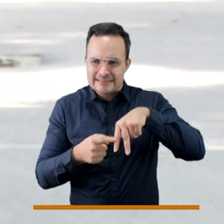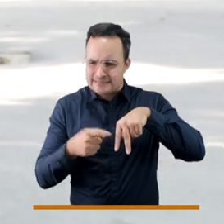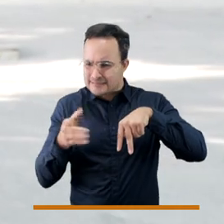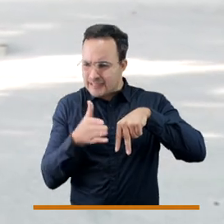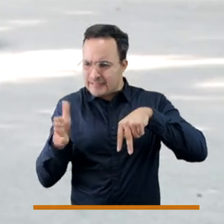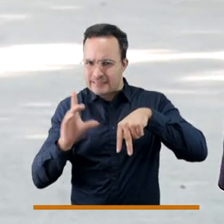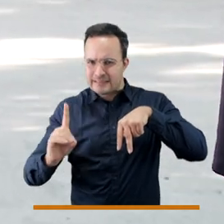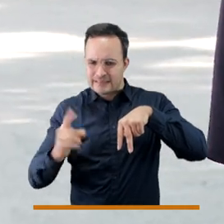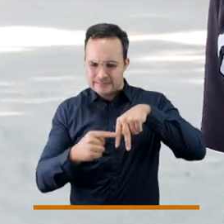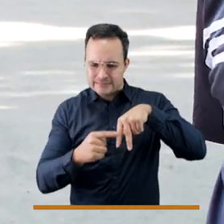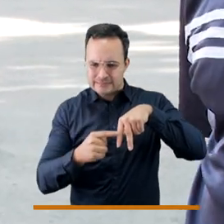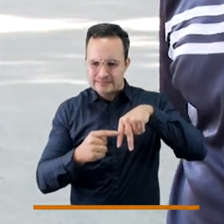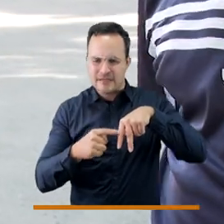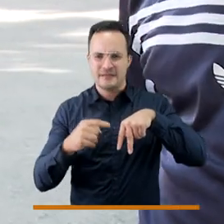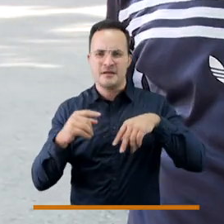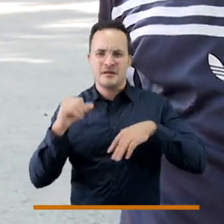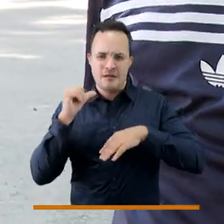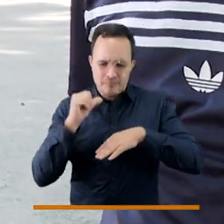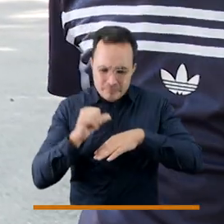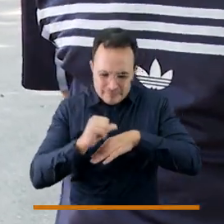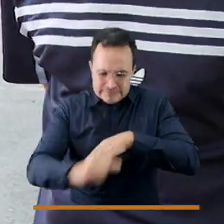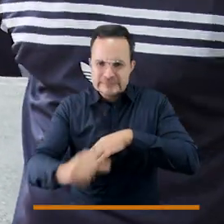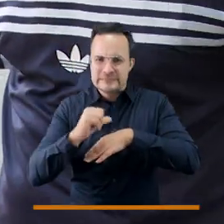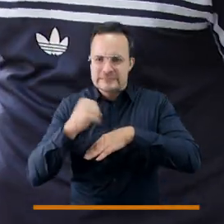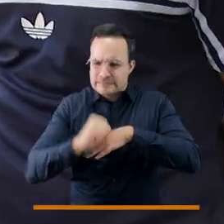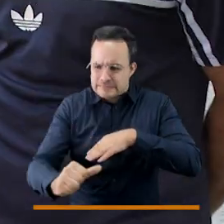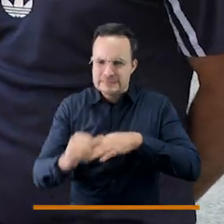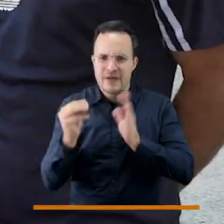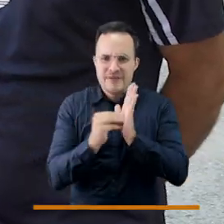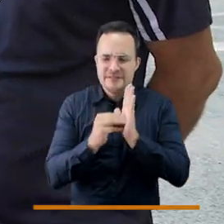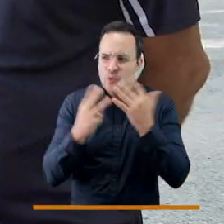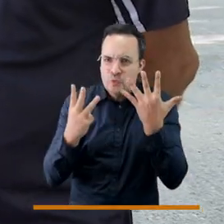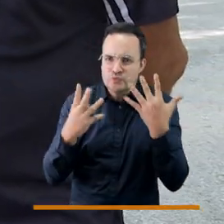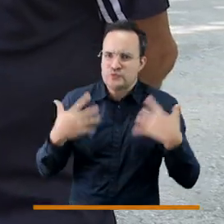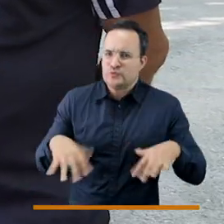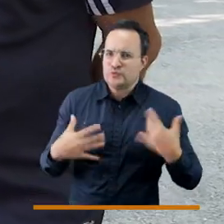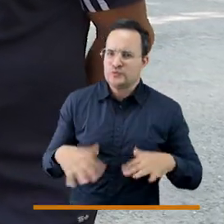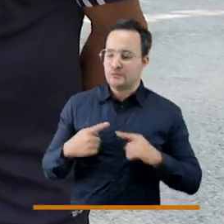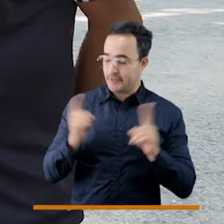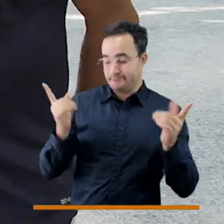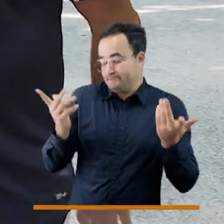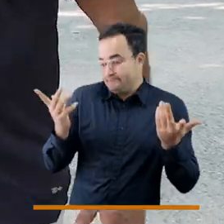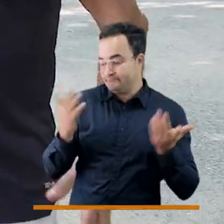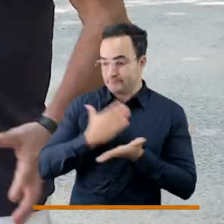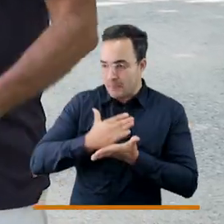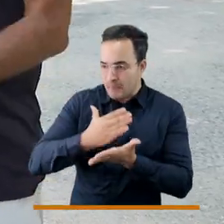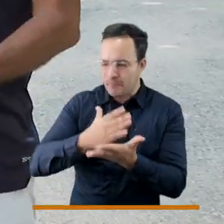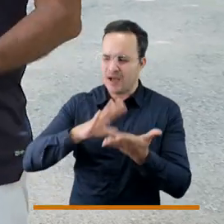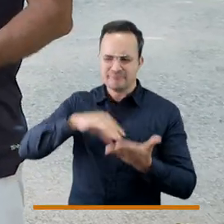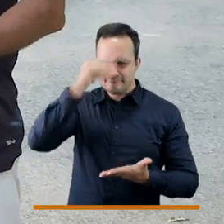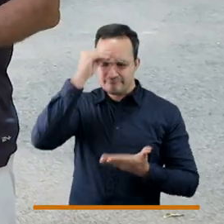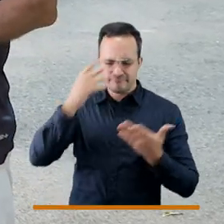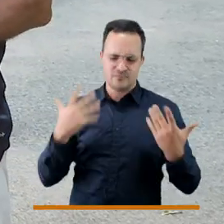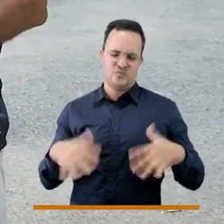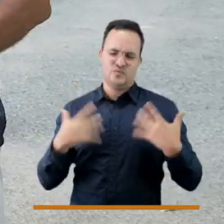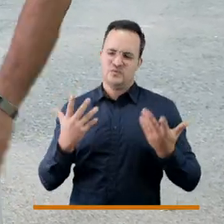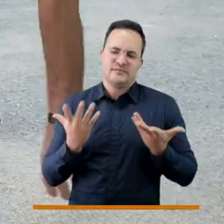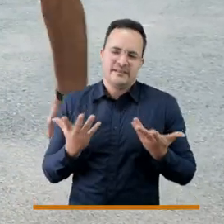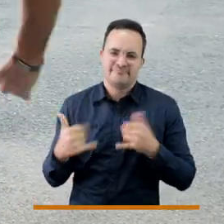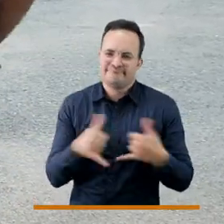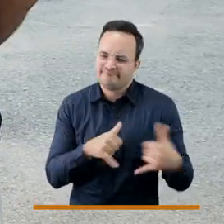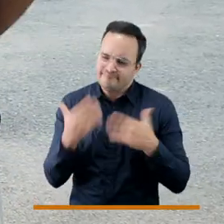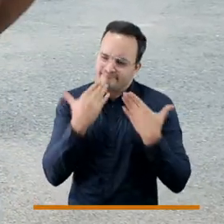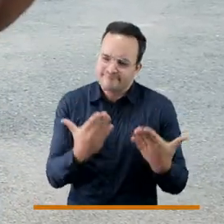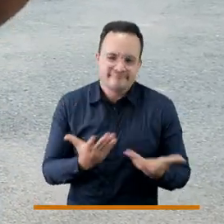8 veces, pero aparte de todo eso, ¿qué enseñanzas le ha dejado el ciclismo a través del tiempo? Pero las enseñanzas que deja